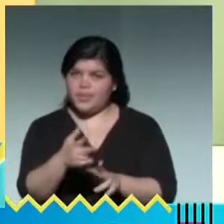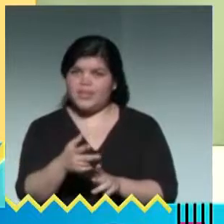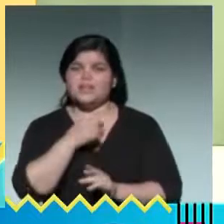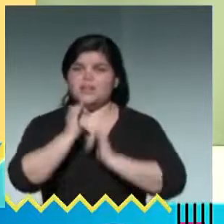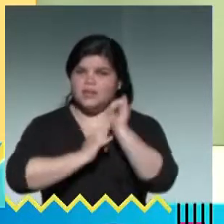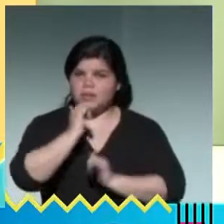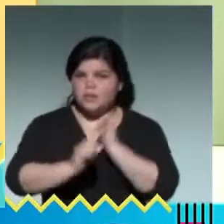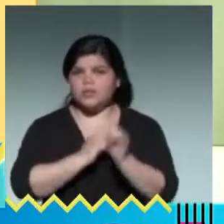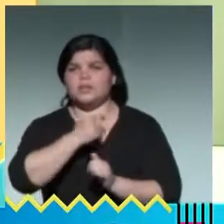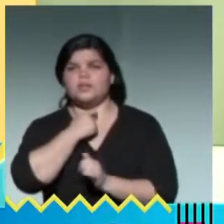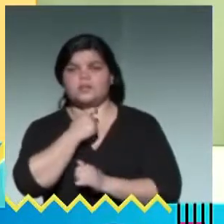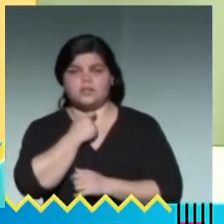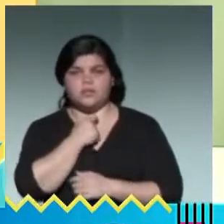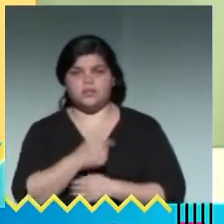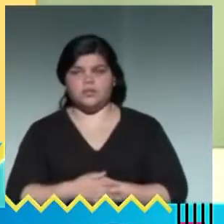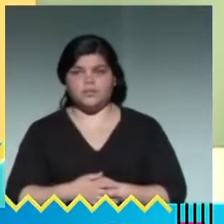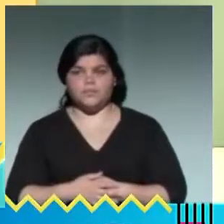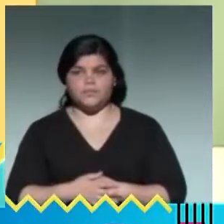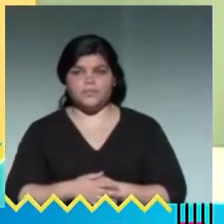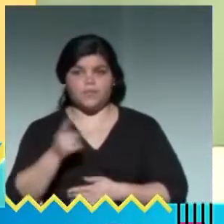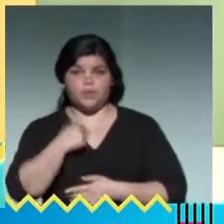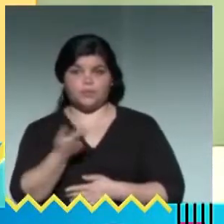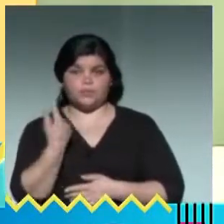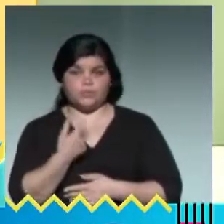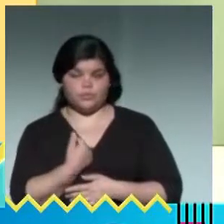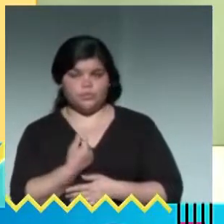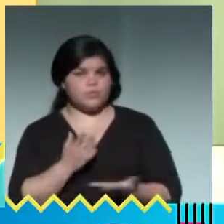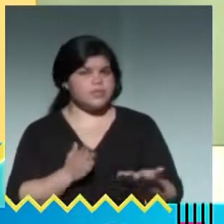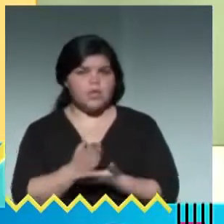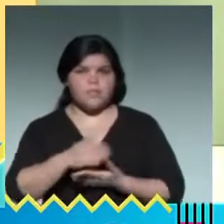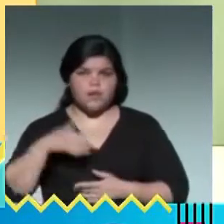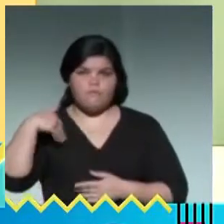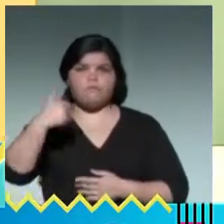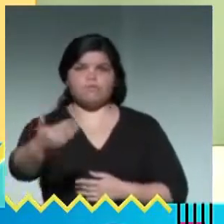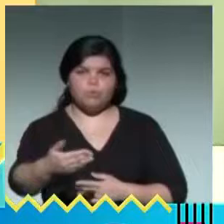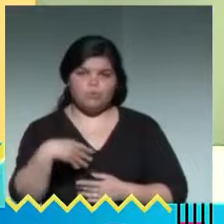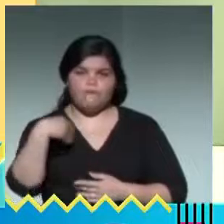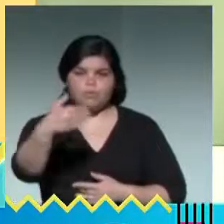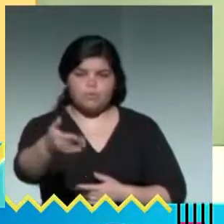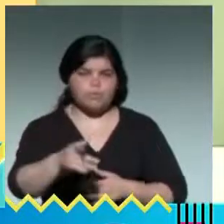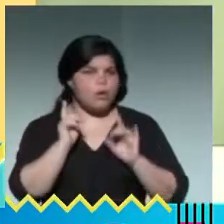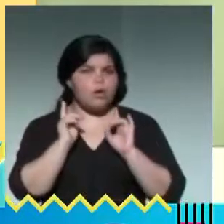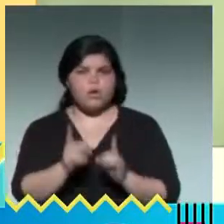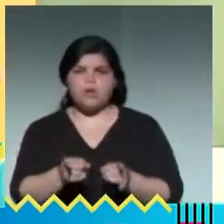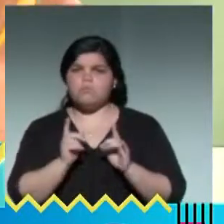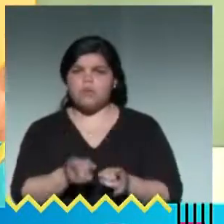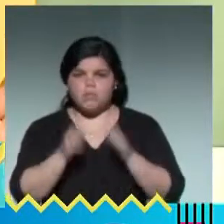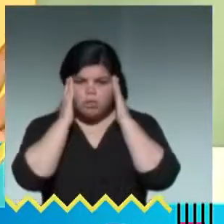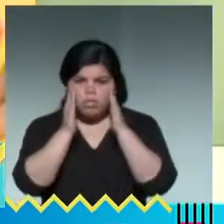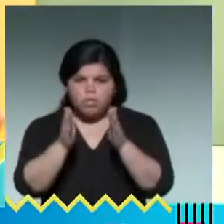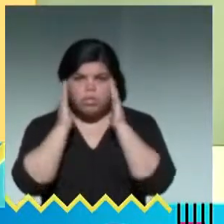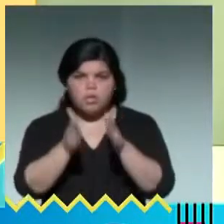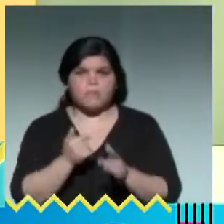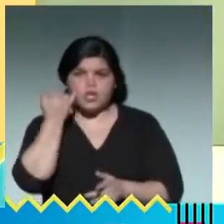un poco el debate y decir, si nosotros nos quedamos viendo todo lo que viene en los encajes y en los conceptos que ya